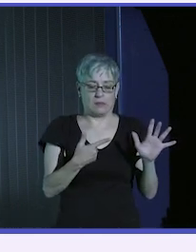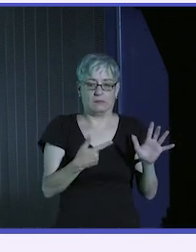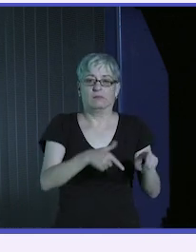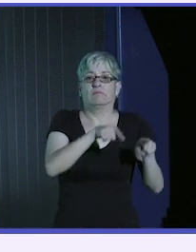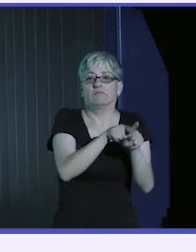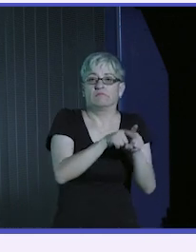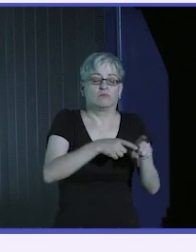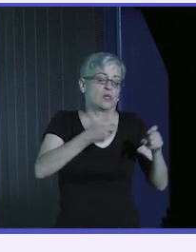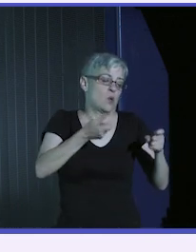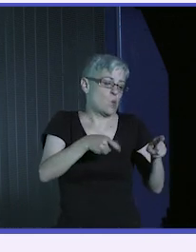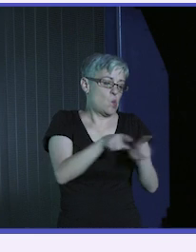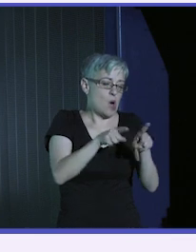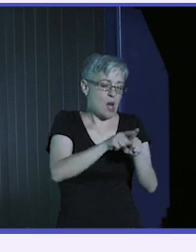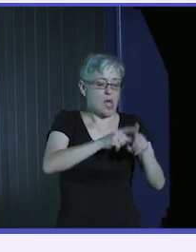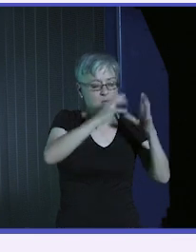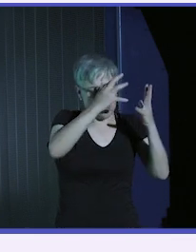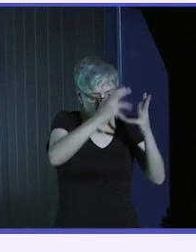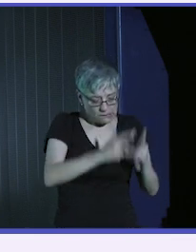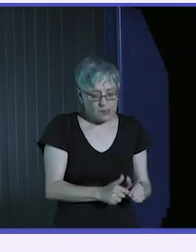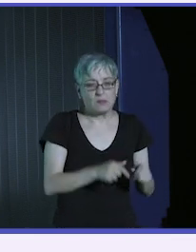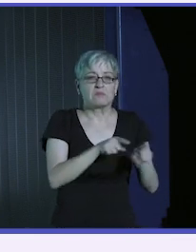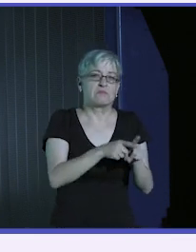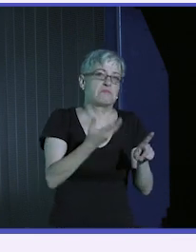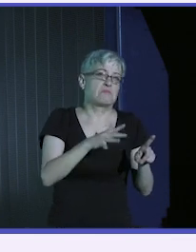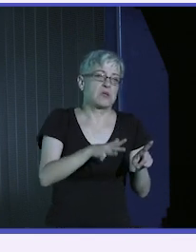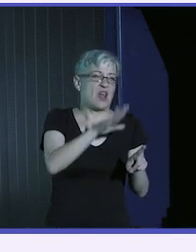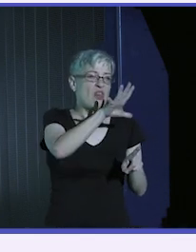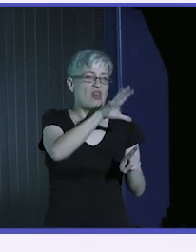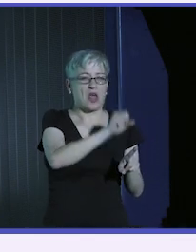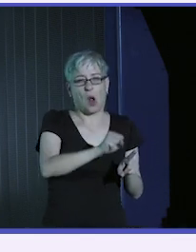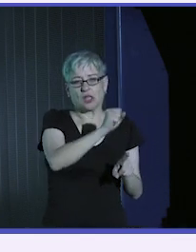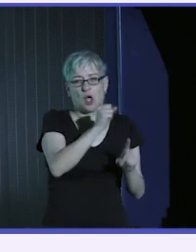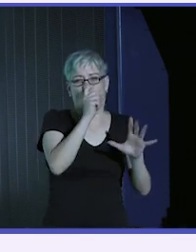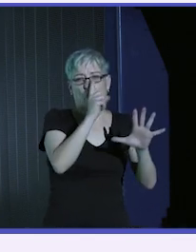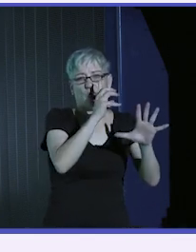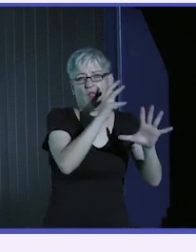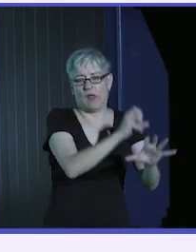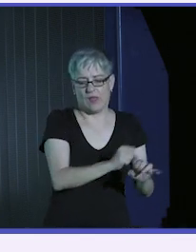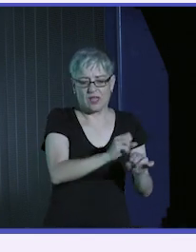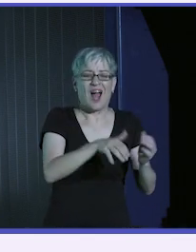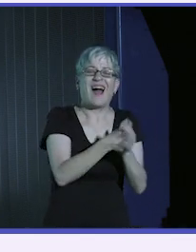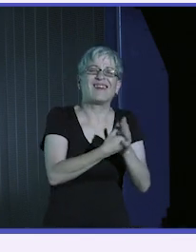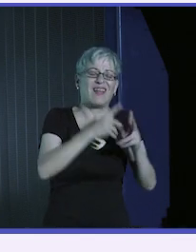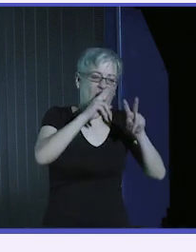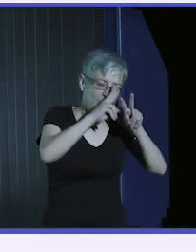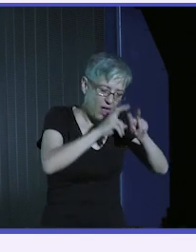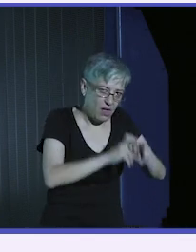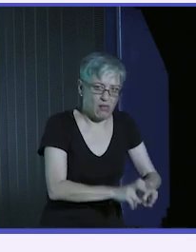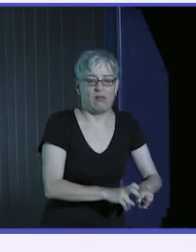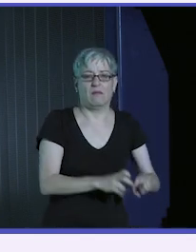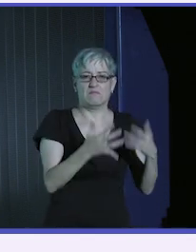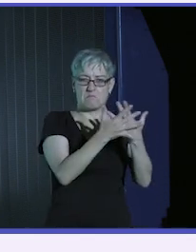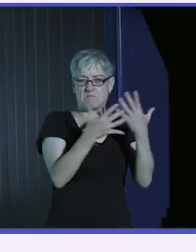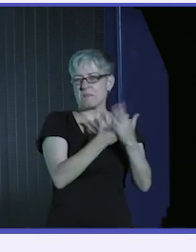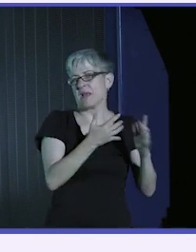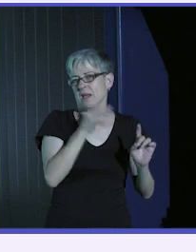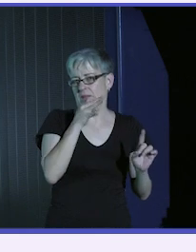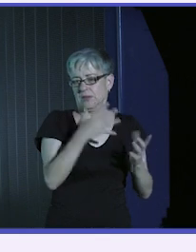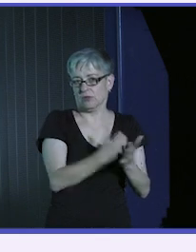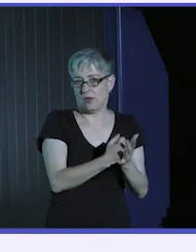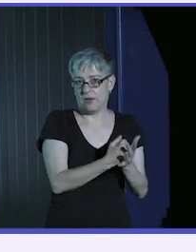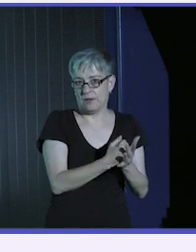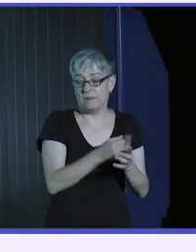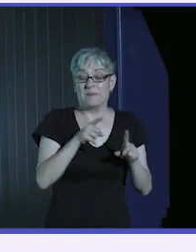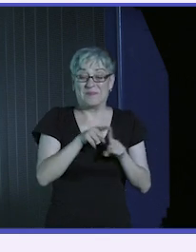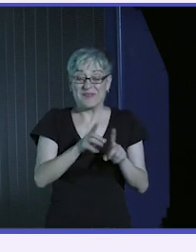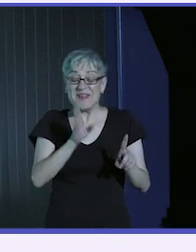de analizar toda esa combinatoria, y se habría llevado un estimado de entre 5 y 10 años hacer todo este estudio. Sin embargo, esto que vamos a ver, todo este